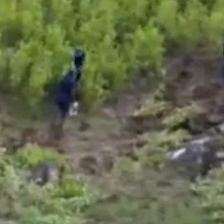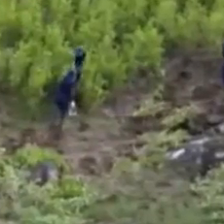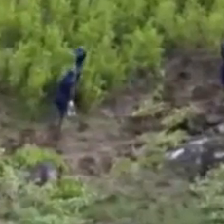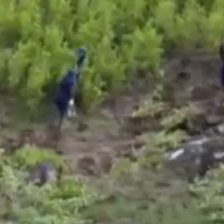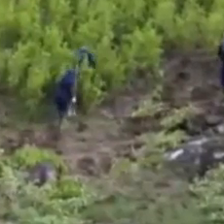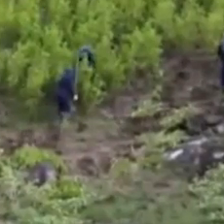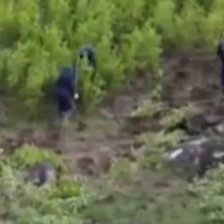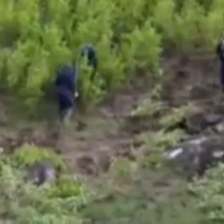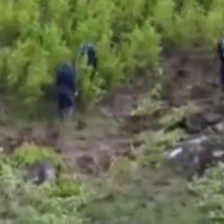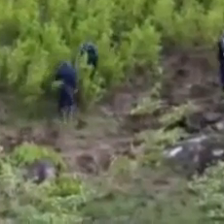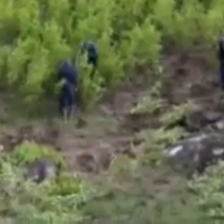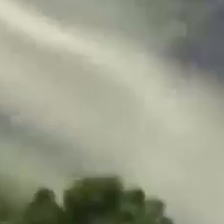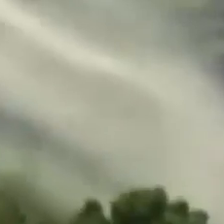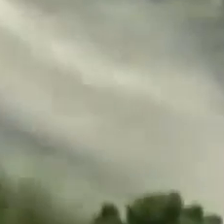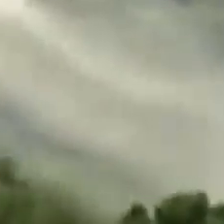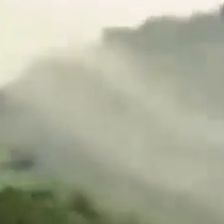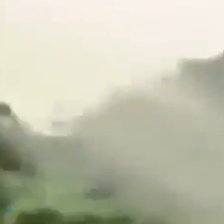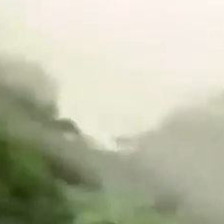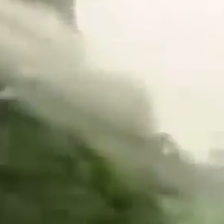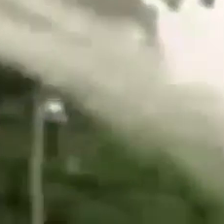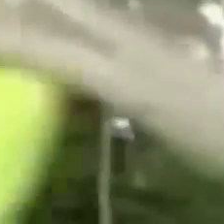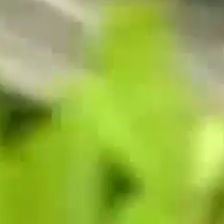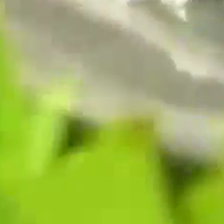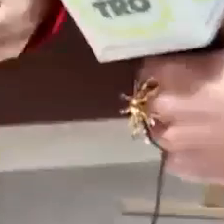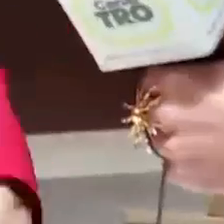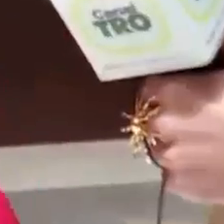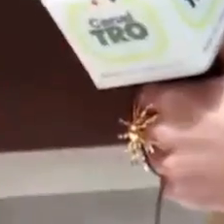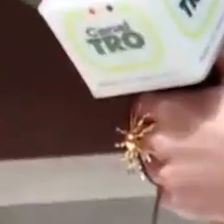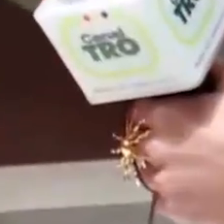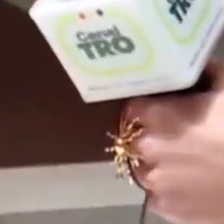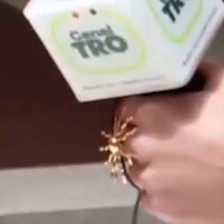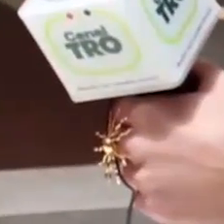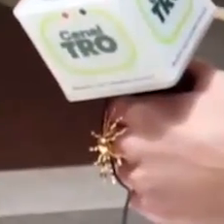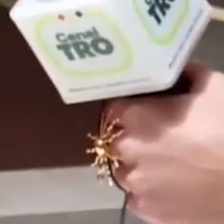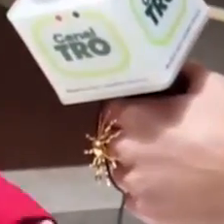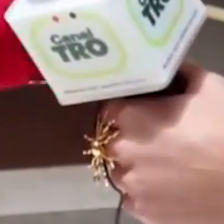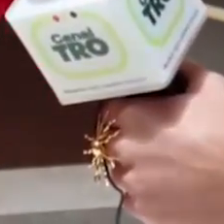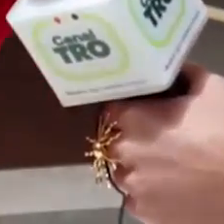encuentra y comience a ser una región próspera, según lo manifestó la senadora.